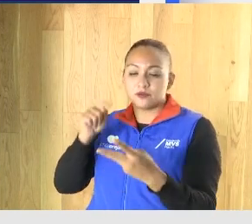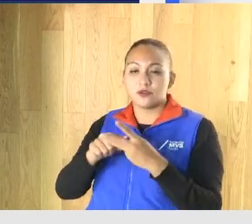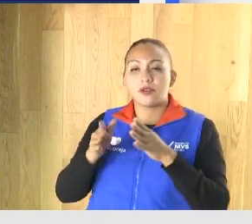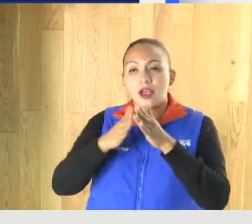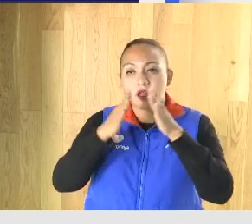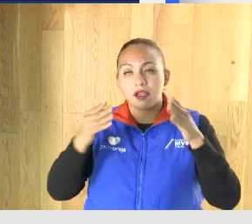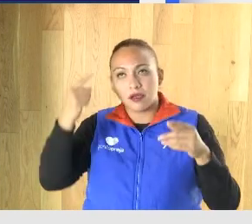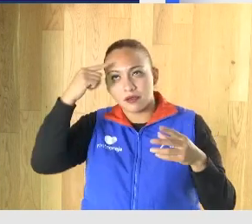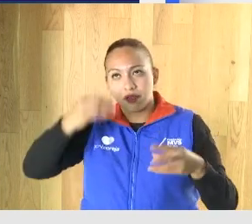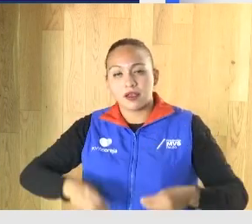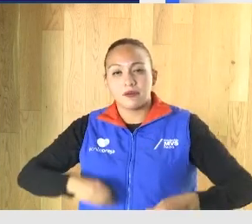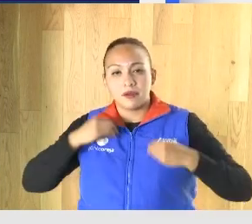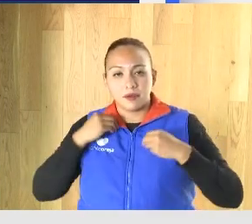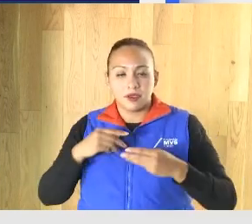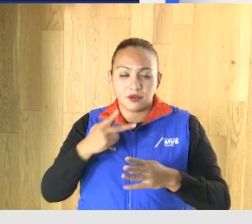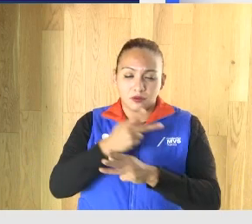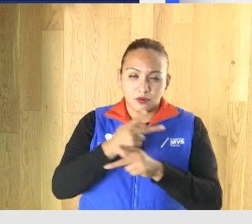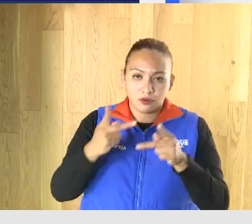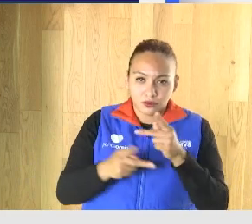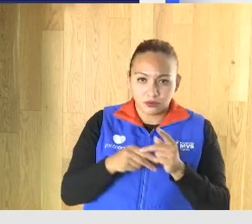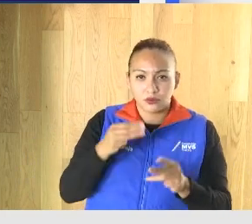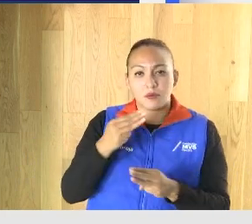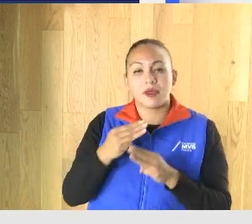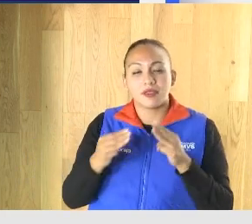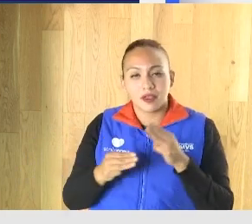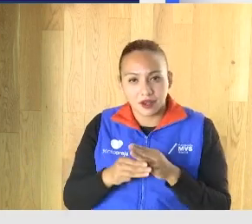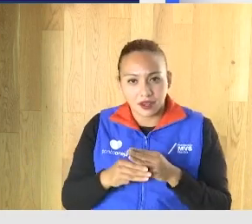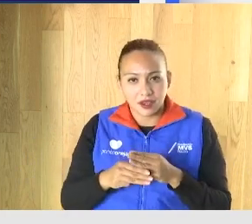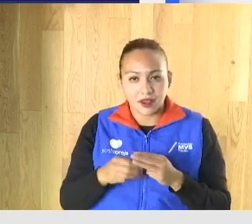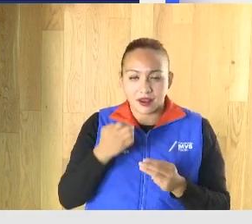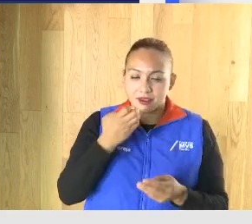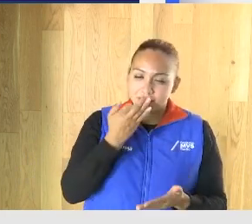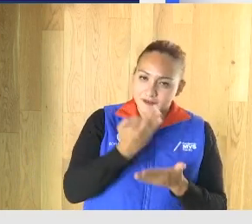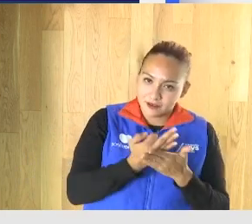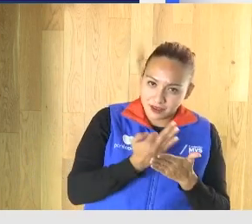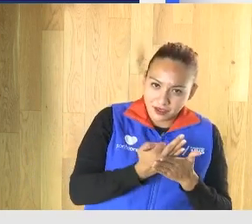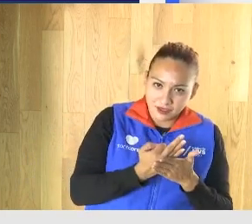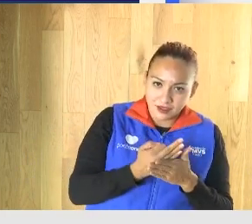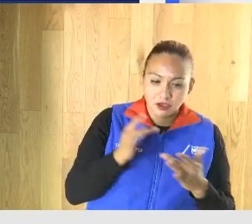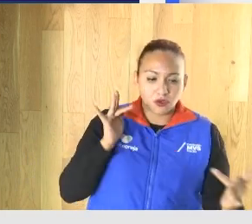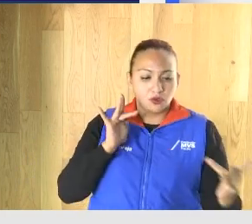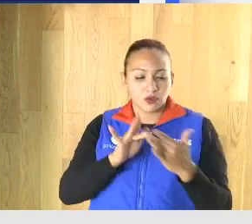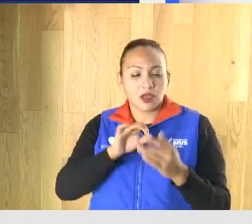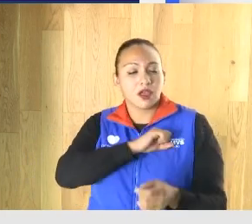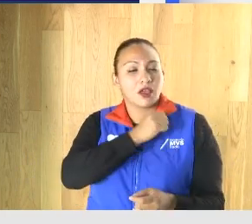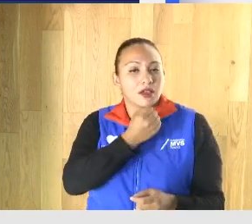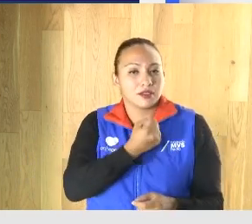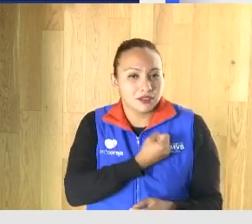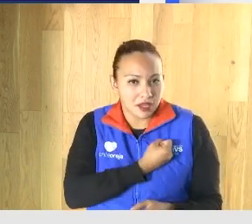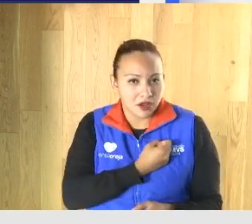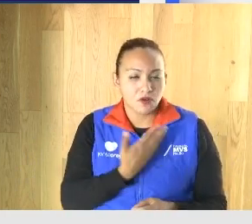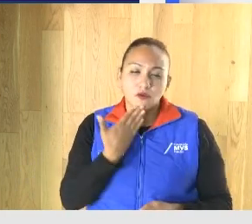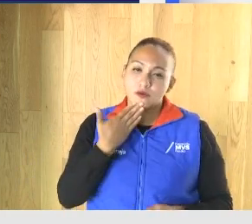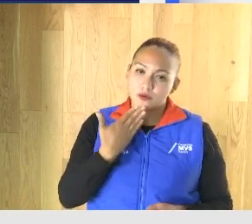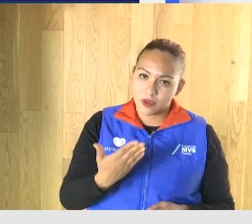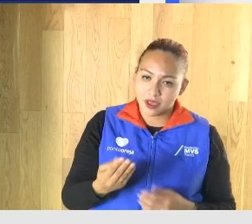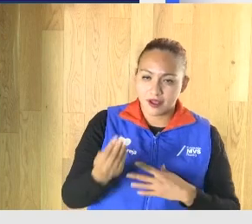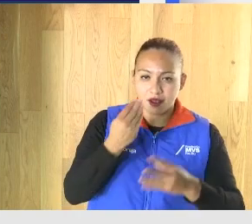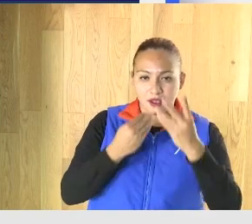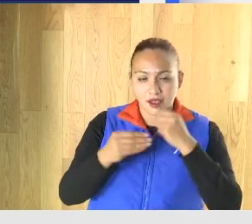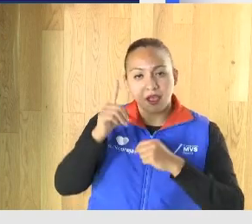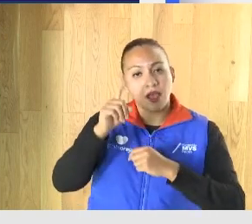vivir, productos y materiales, productos y servicios financieros, conectividad, salud y bienestar, agua y saneamiento y